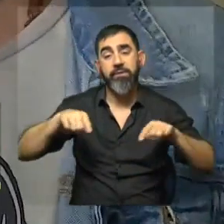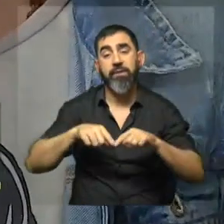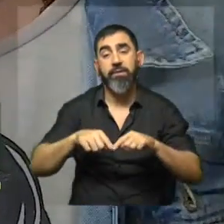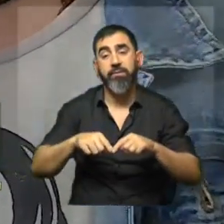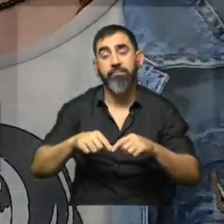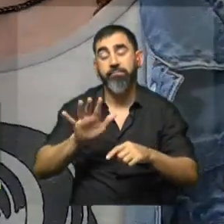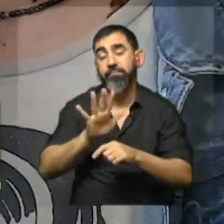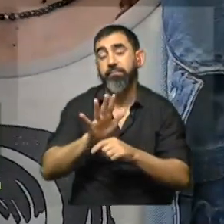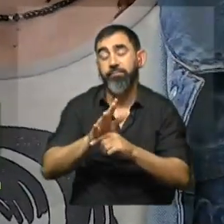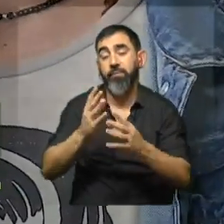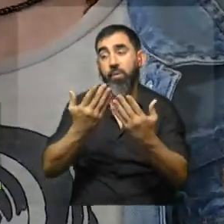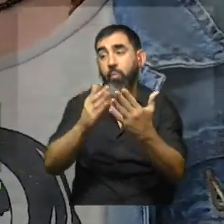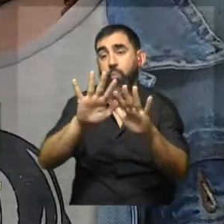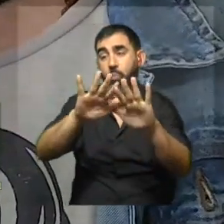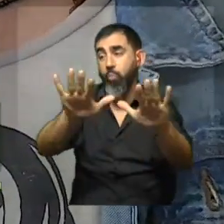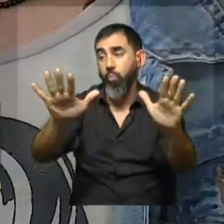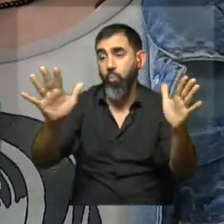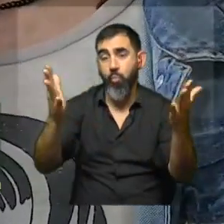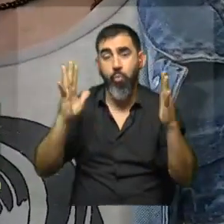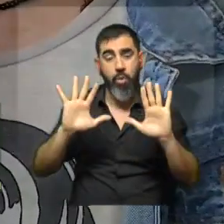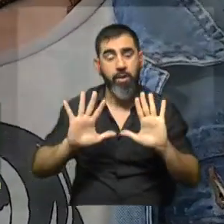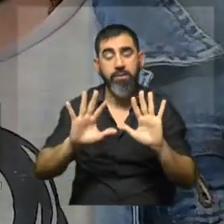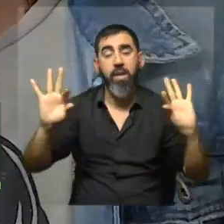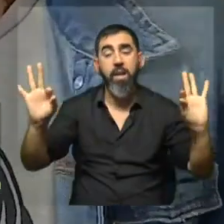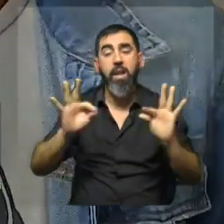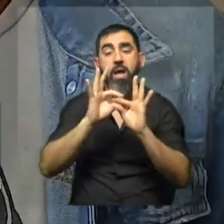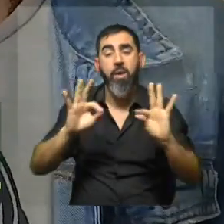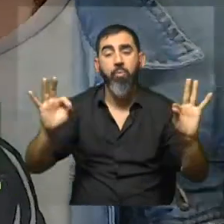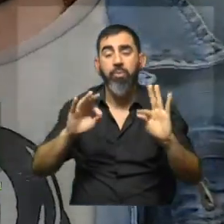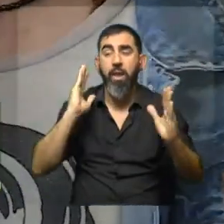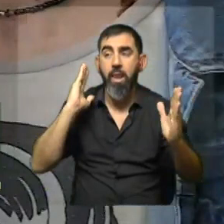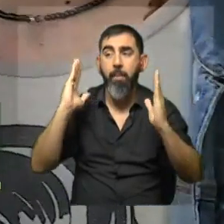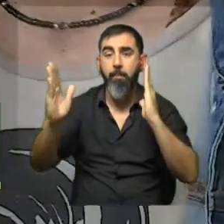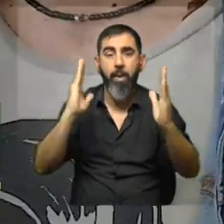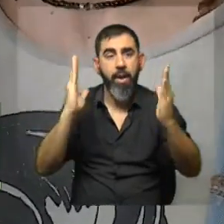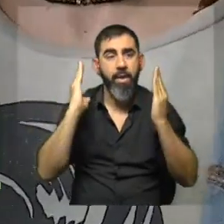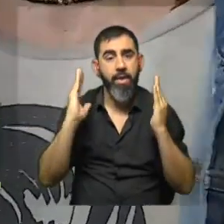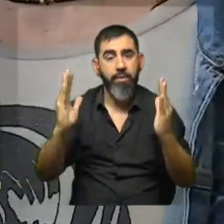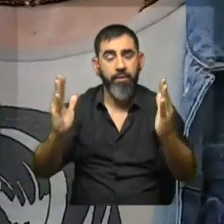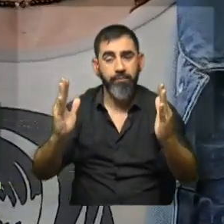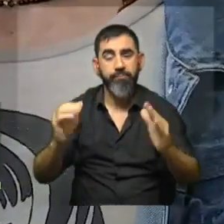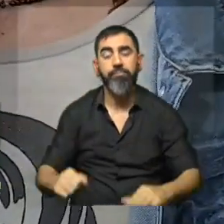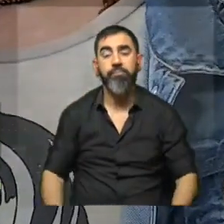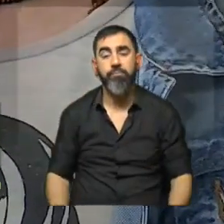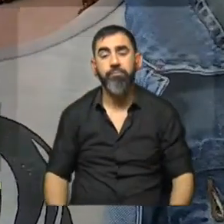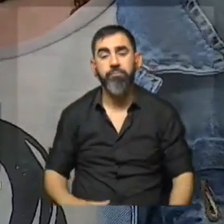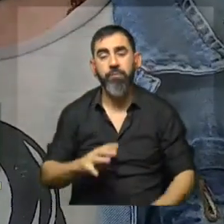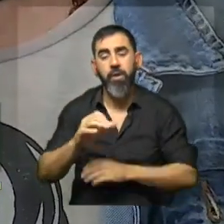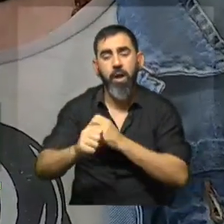muros hablan solos porque la música viene sonando a través de las paredes de la sala. Son muchos